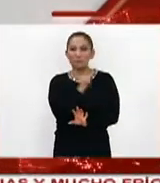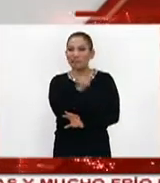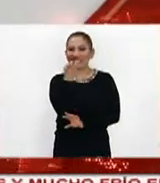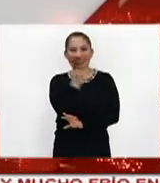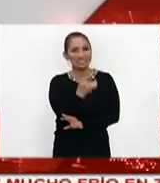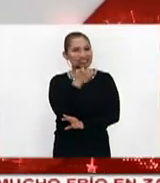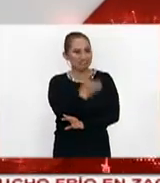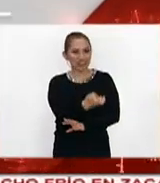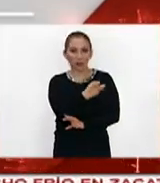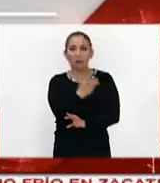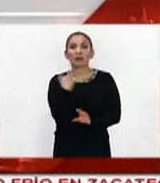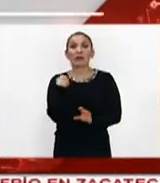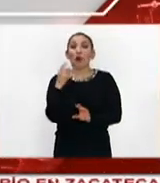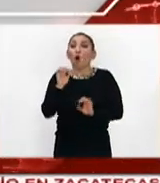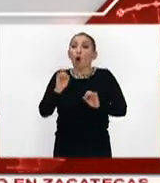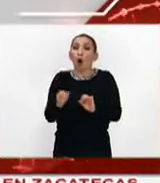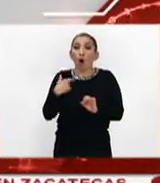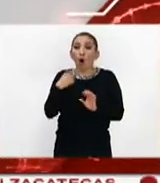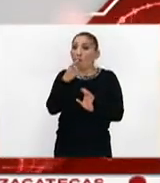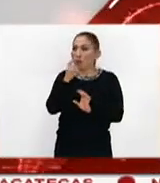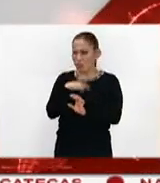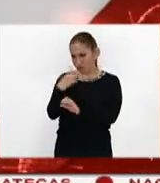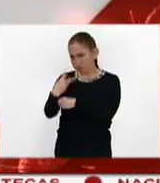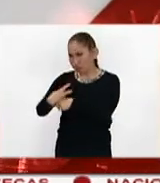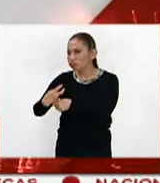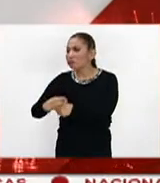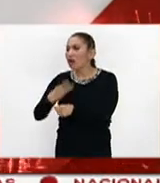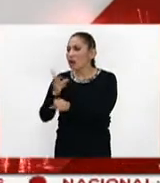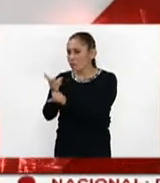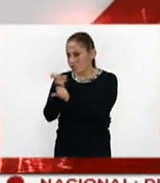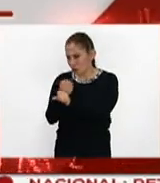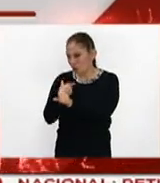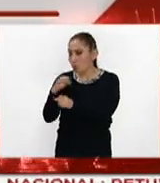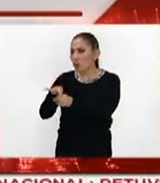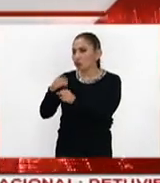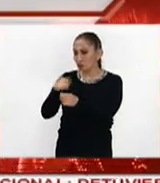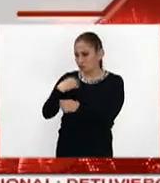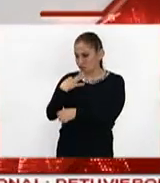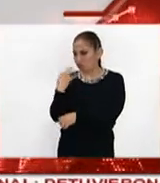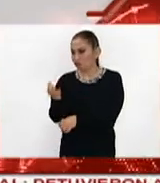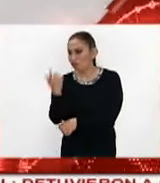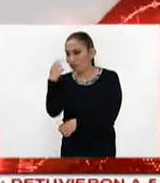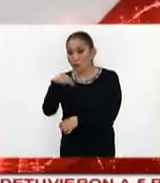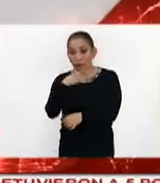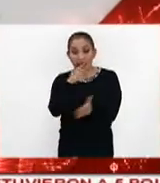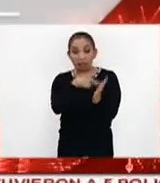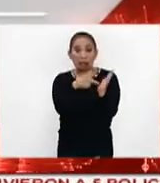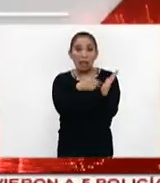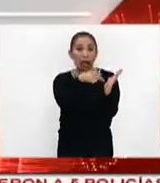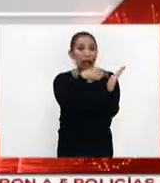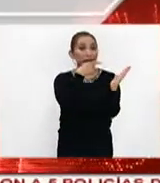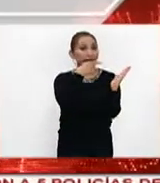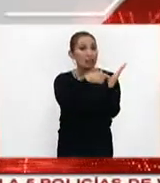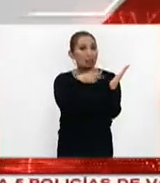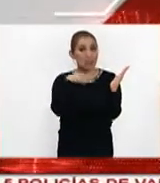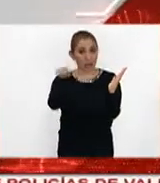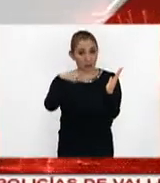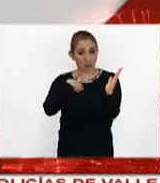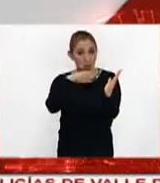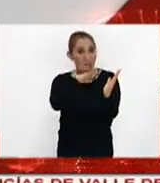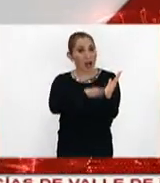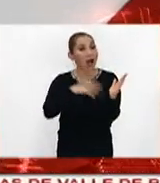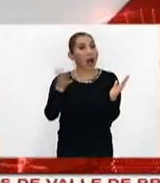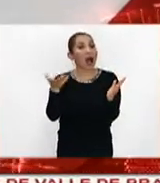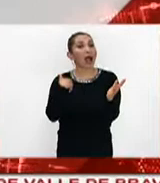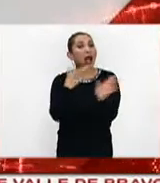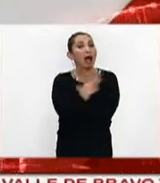hacer llamado expreso al voto, porque podrían, de acuerdo con los criterios que se han establecido, estar incurriendo en un acto